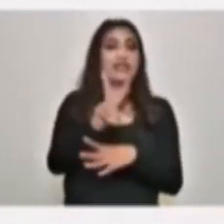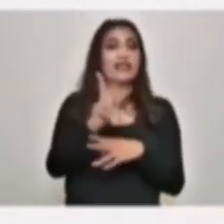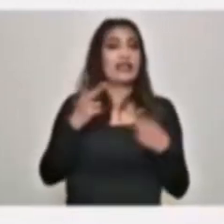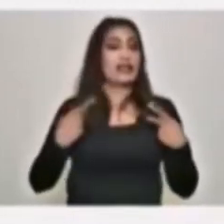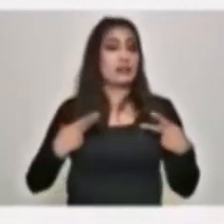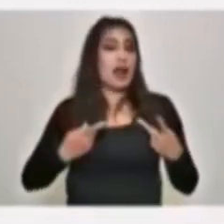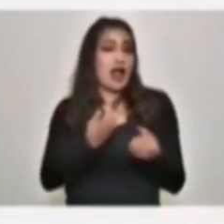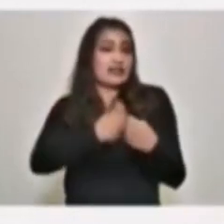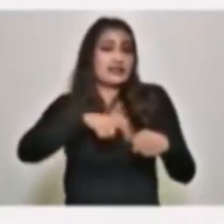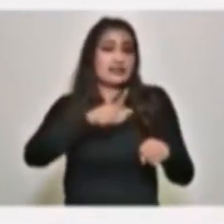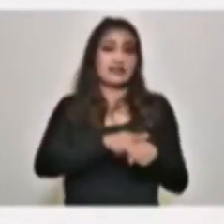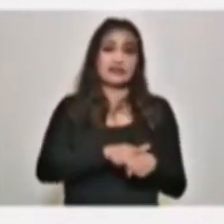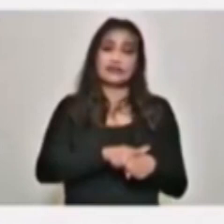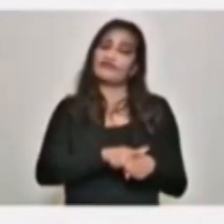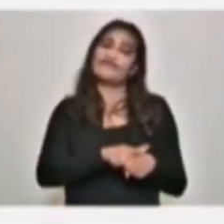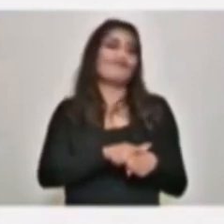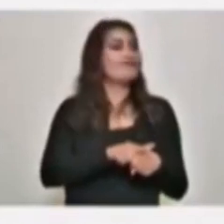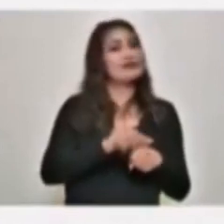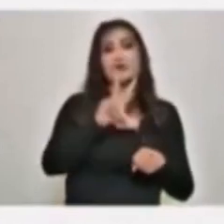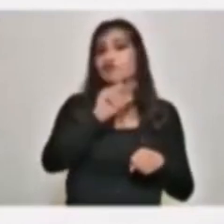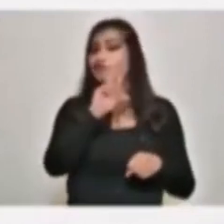débil, francamente débil.